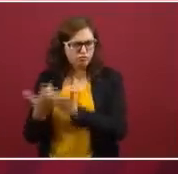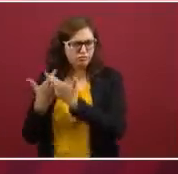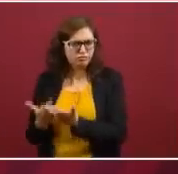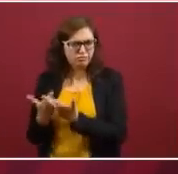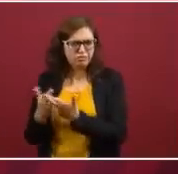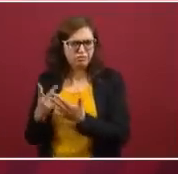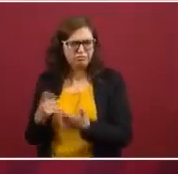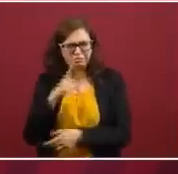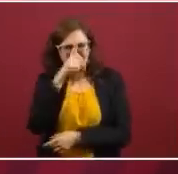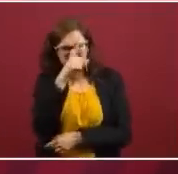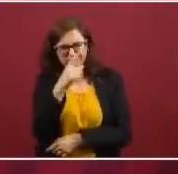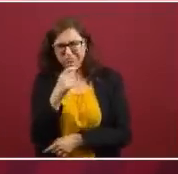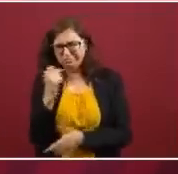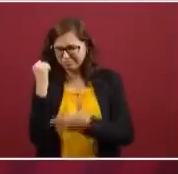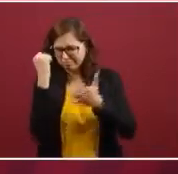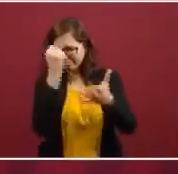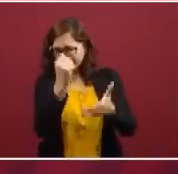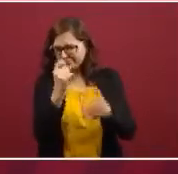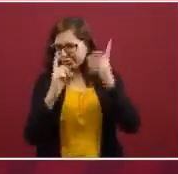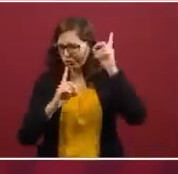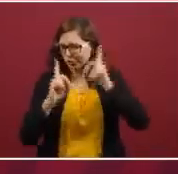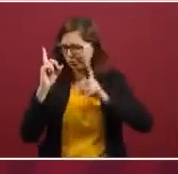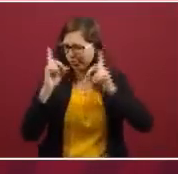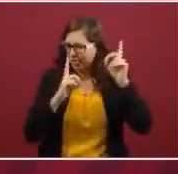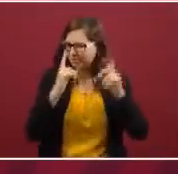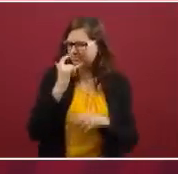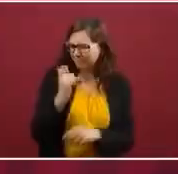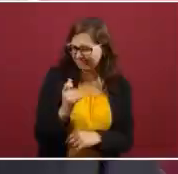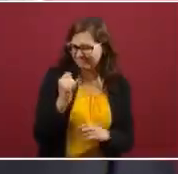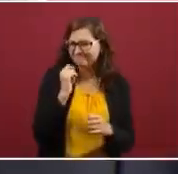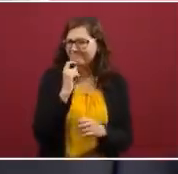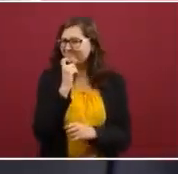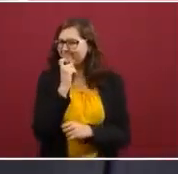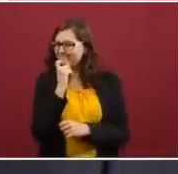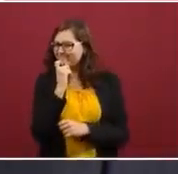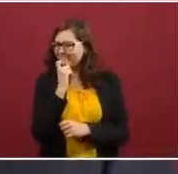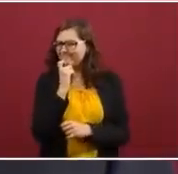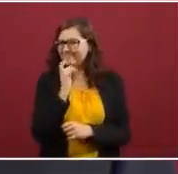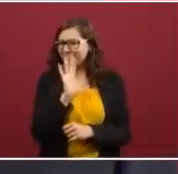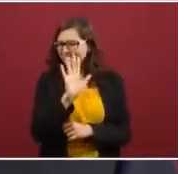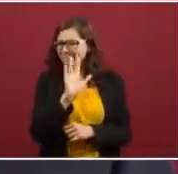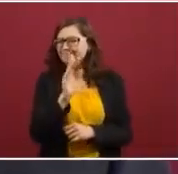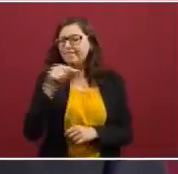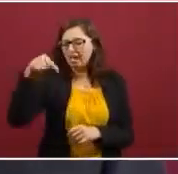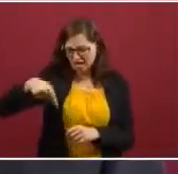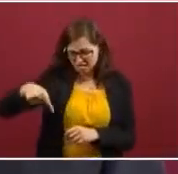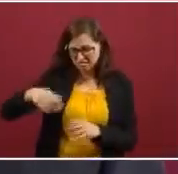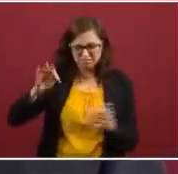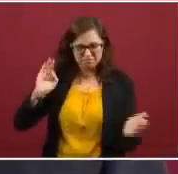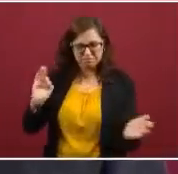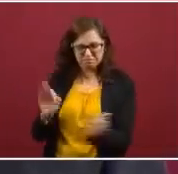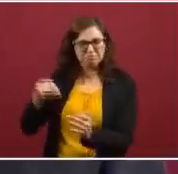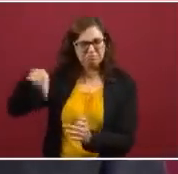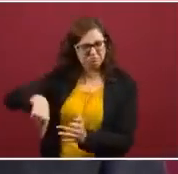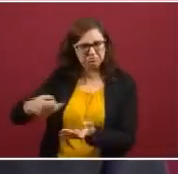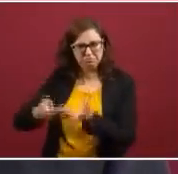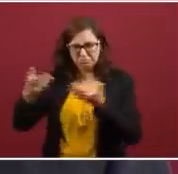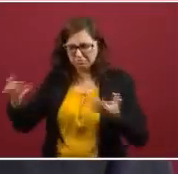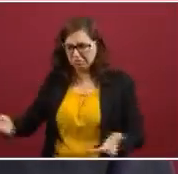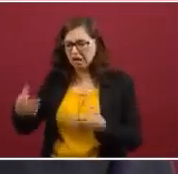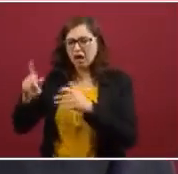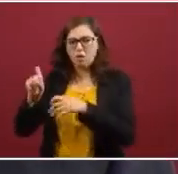Destinar la inversión, que ahora es mayor, a explorar, a perforar pozos en tierra y en aguas